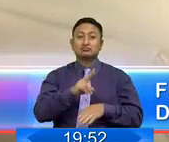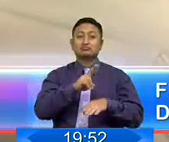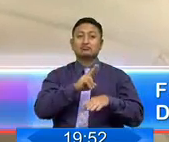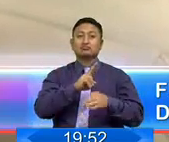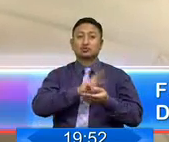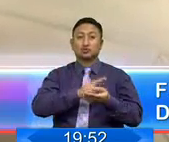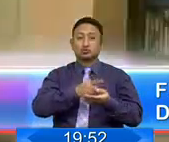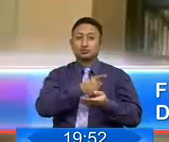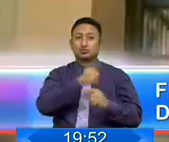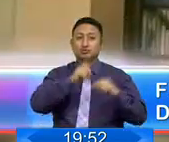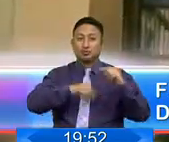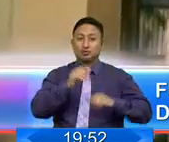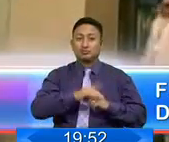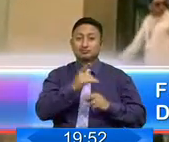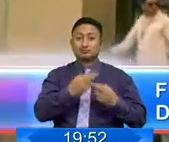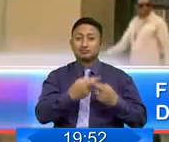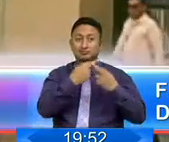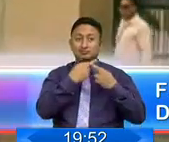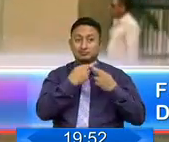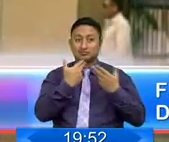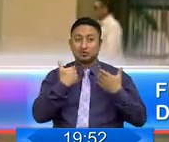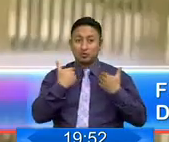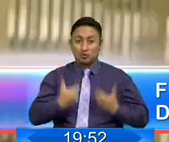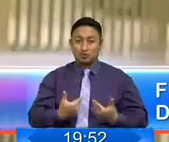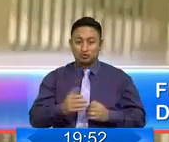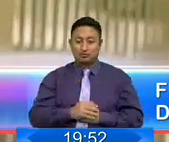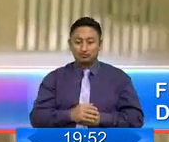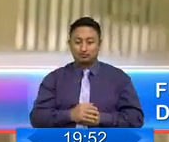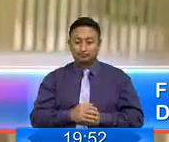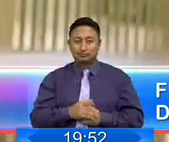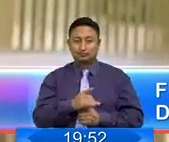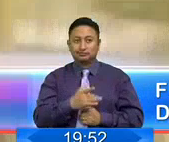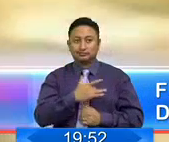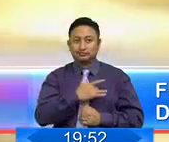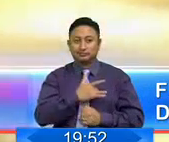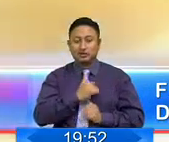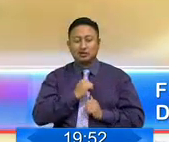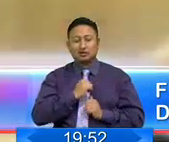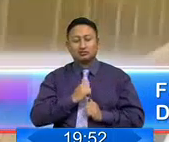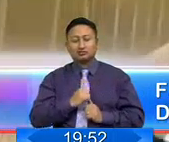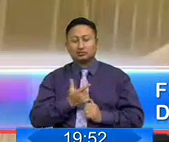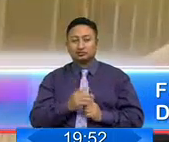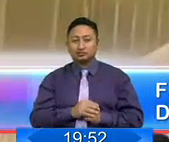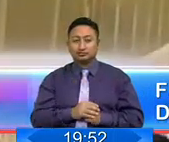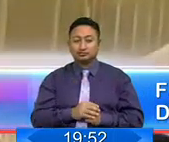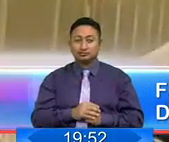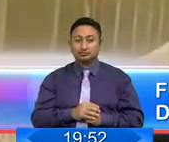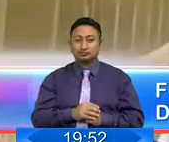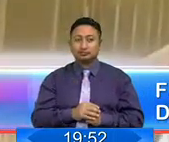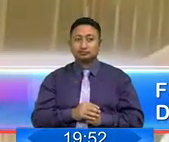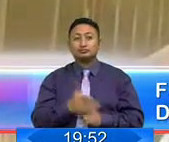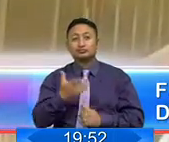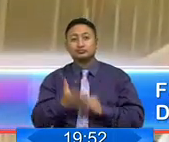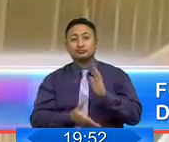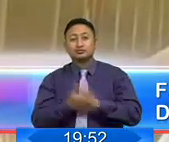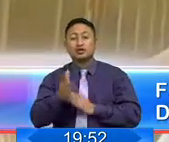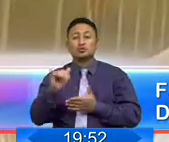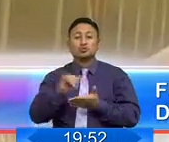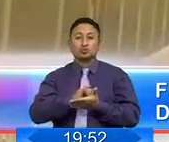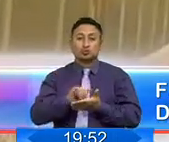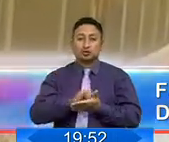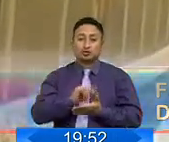y amigo encargado de las exequias sigue sumido en el estupor. Le querían llevar a Nueva York, le querían llevar